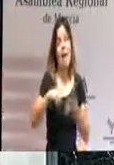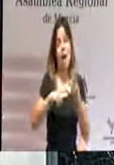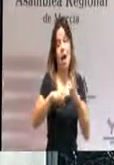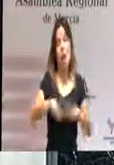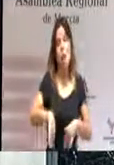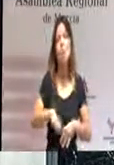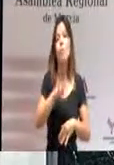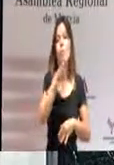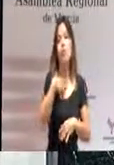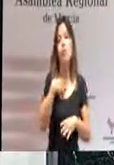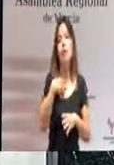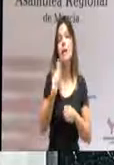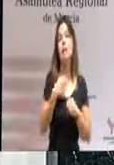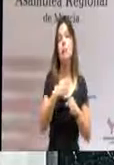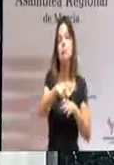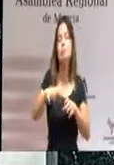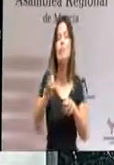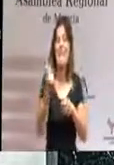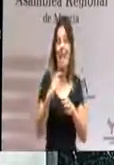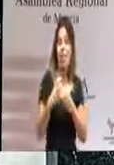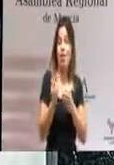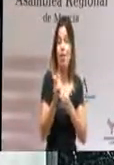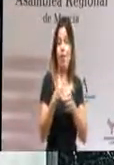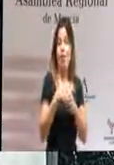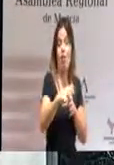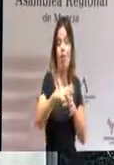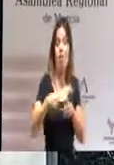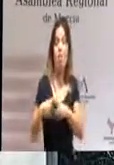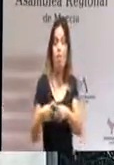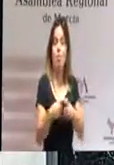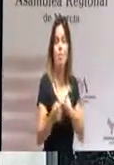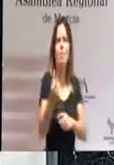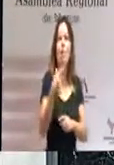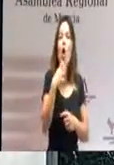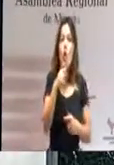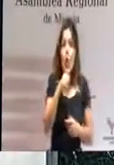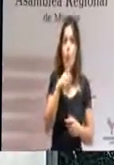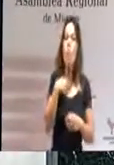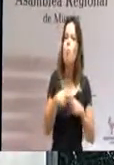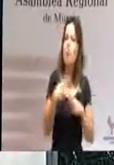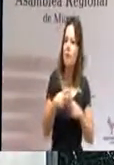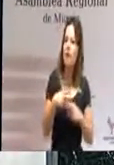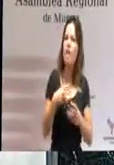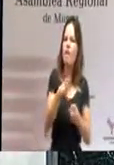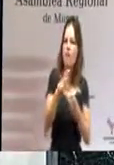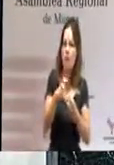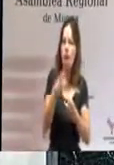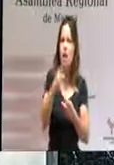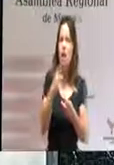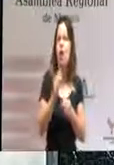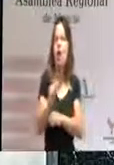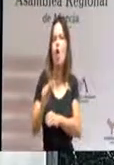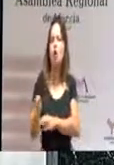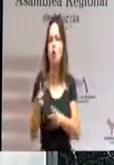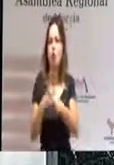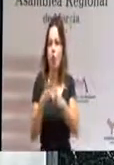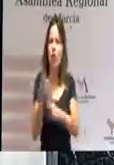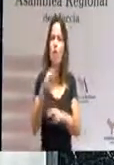la redistribución de la riqueza a través de una adecuada política fiscal, de las prestaciones sociales y de las